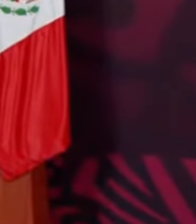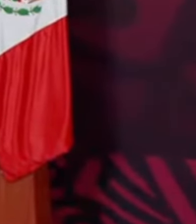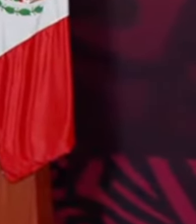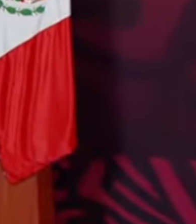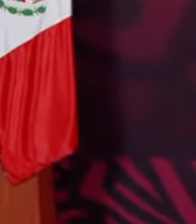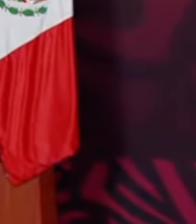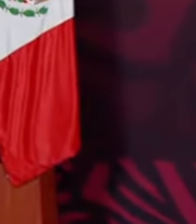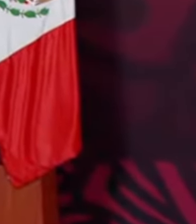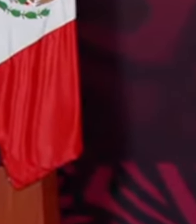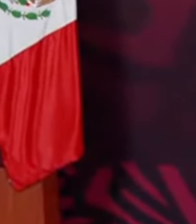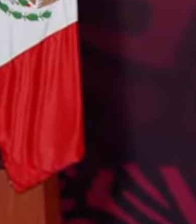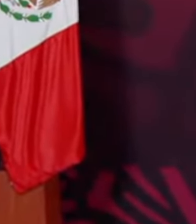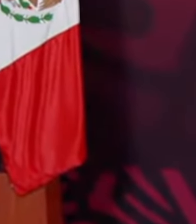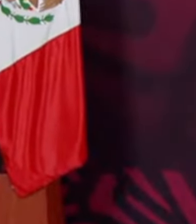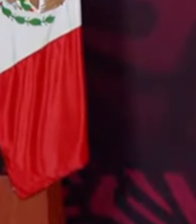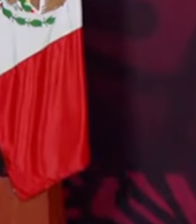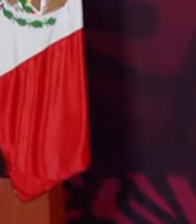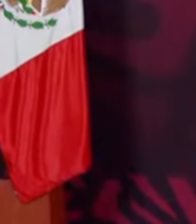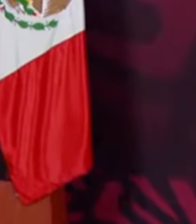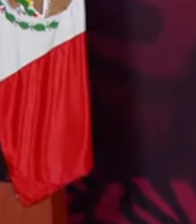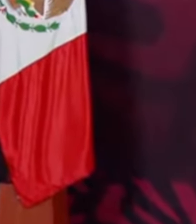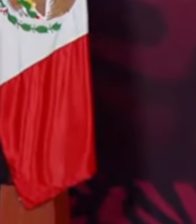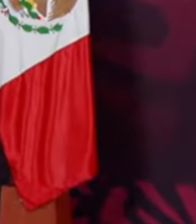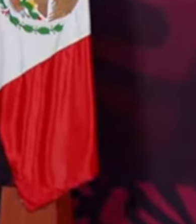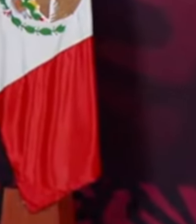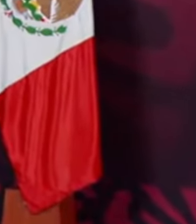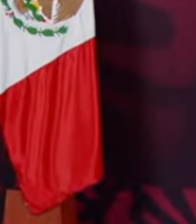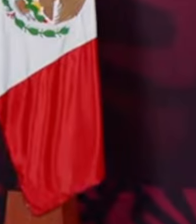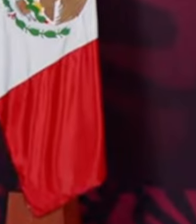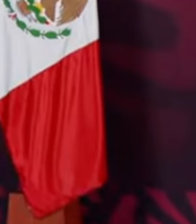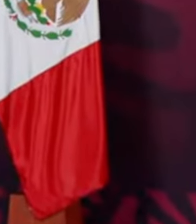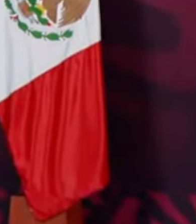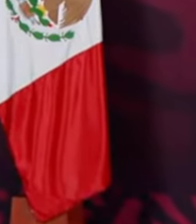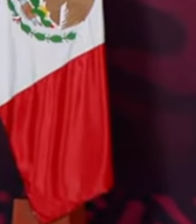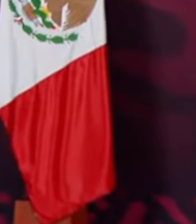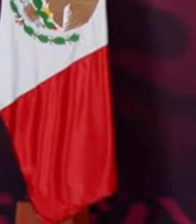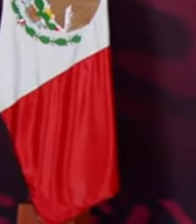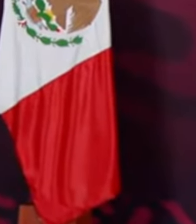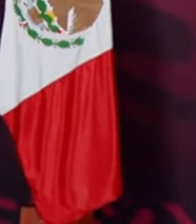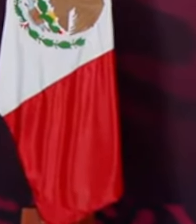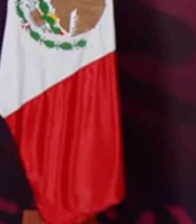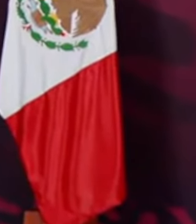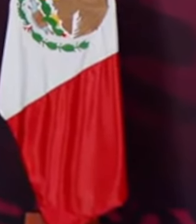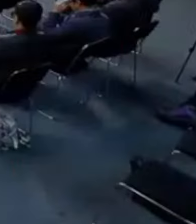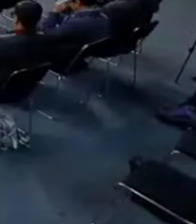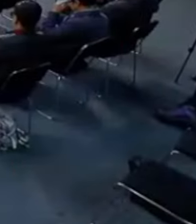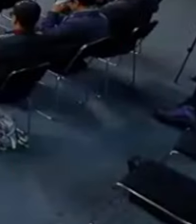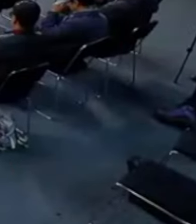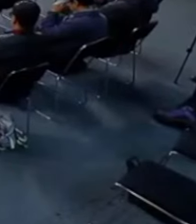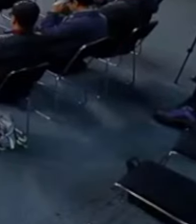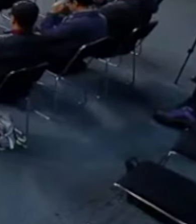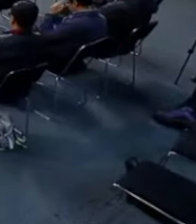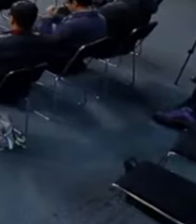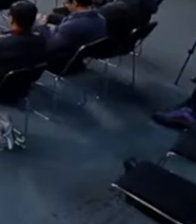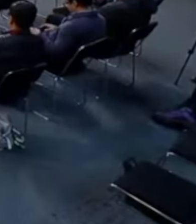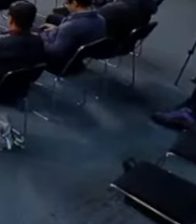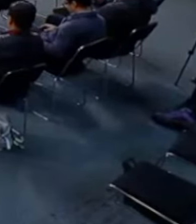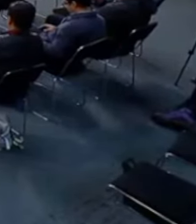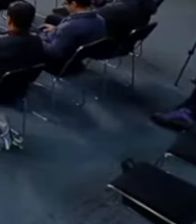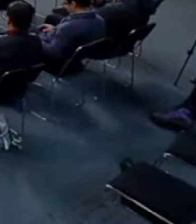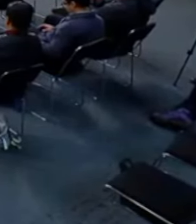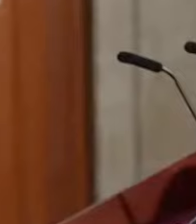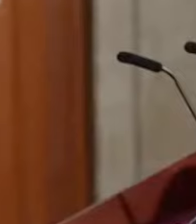perfecto distingo lo negro del blanco, y en el alto